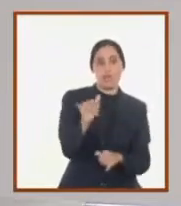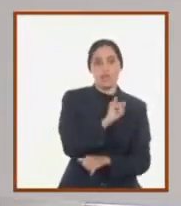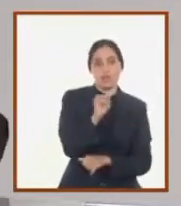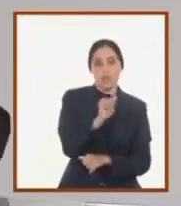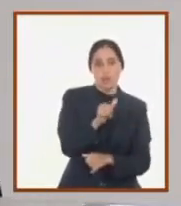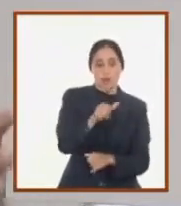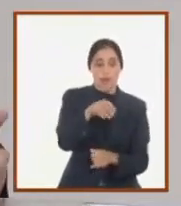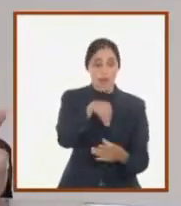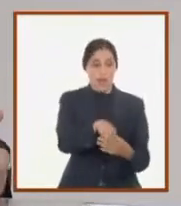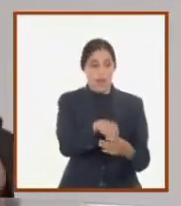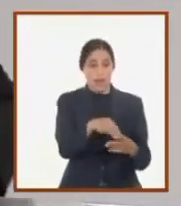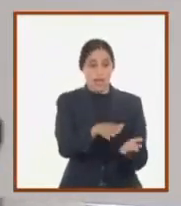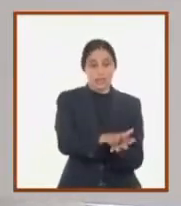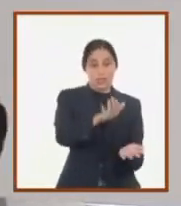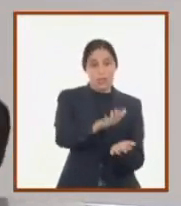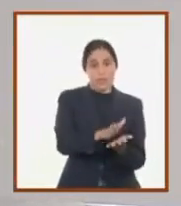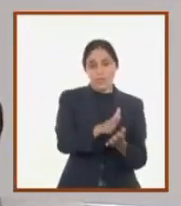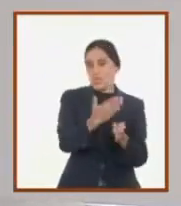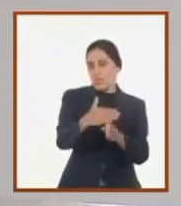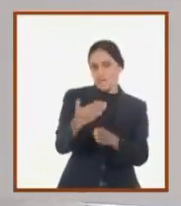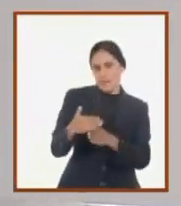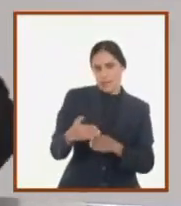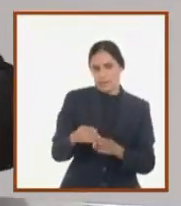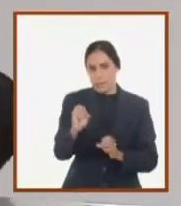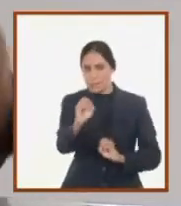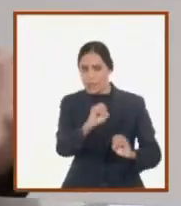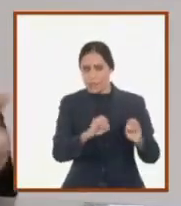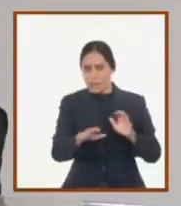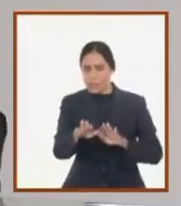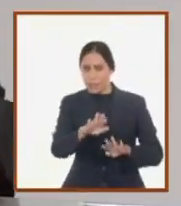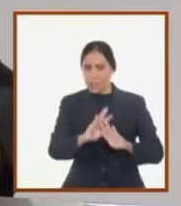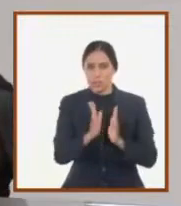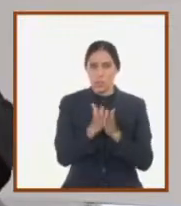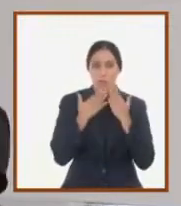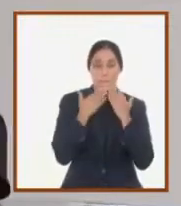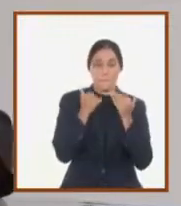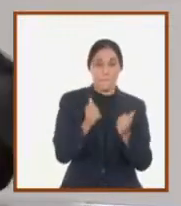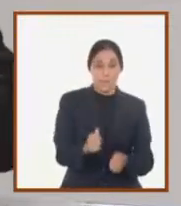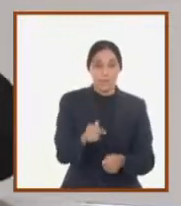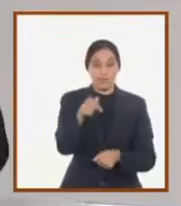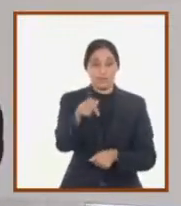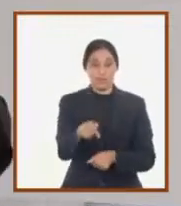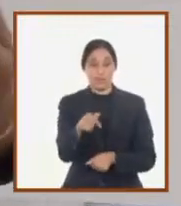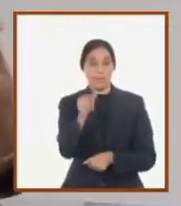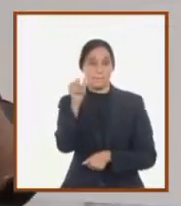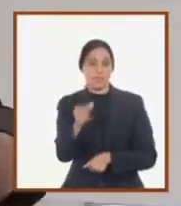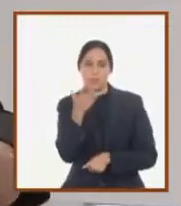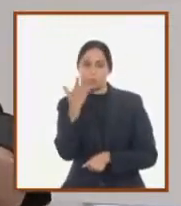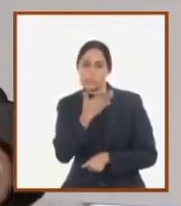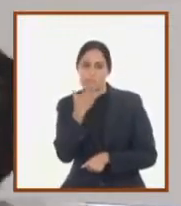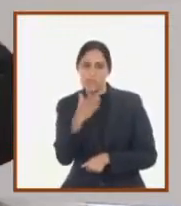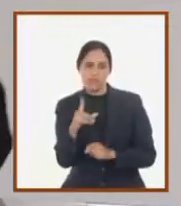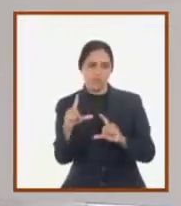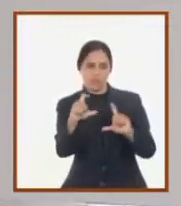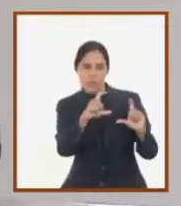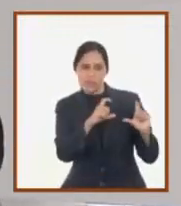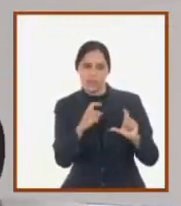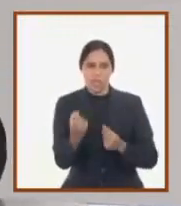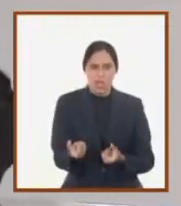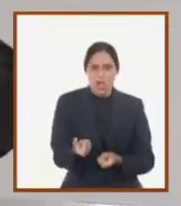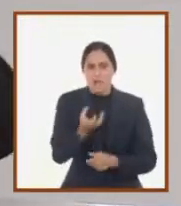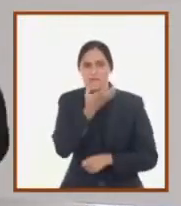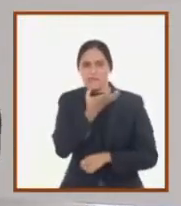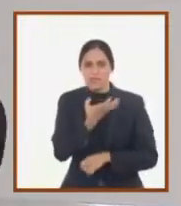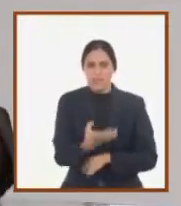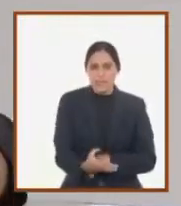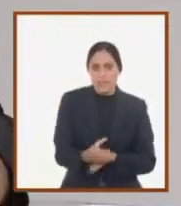documentos por personalidades o justamente por por etapas pero en este caso fundamentalmente están las fotografías del fondo de Fidel del